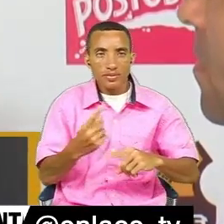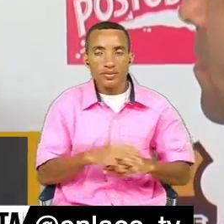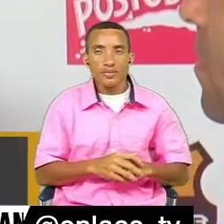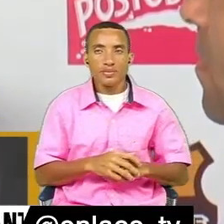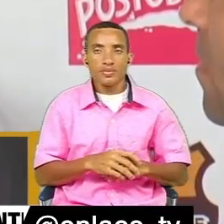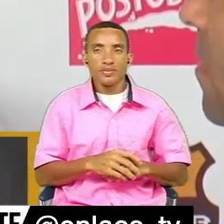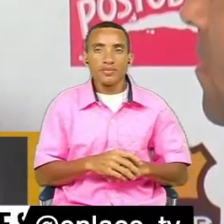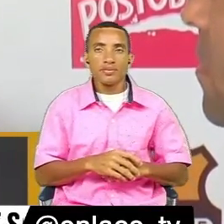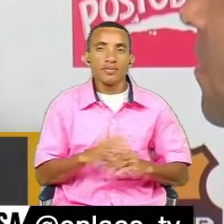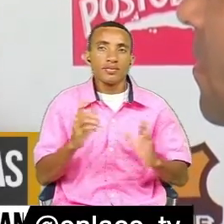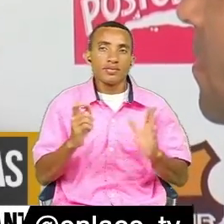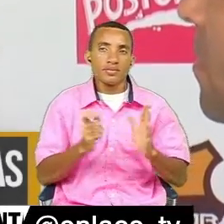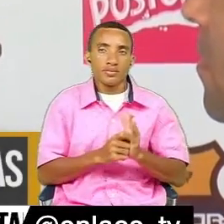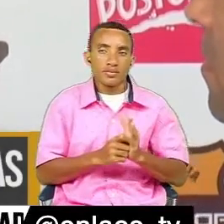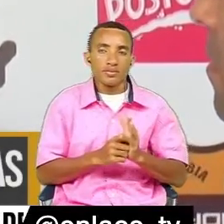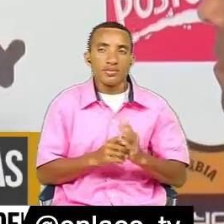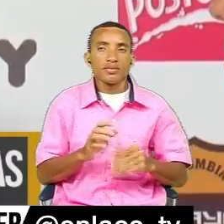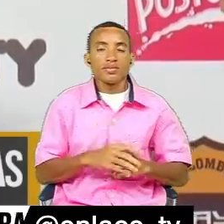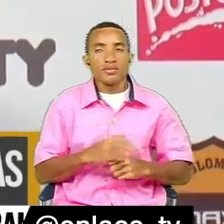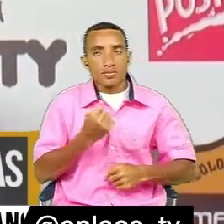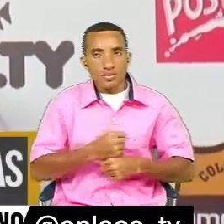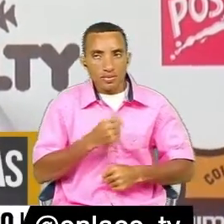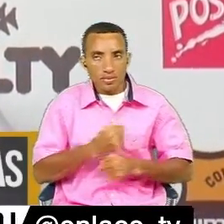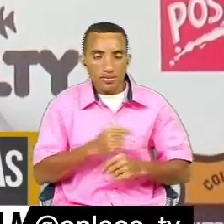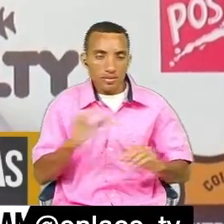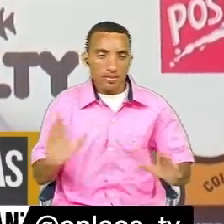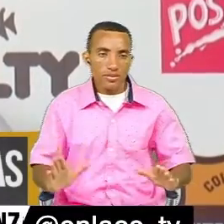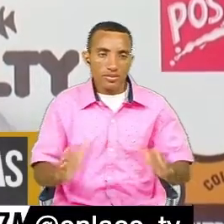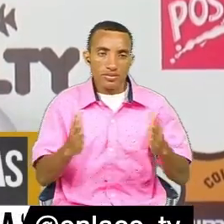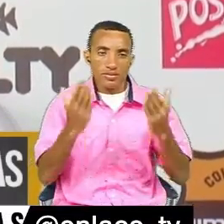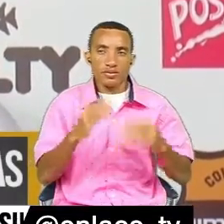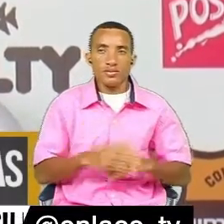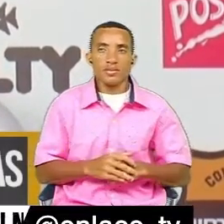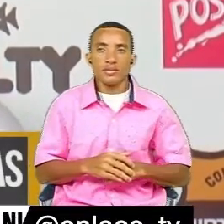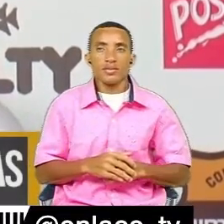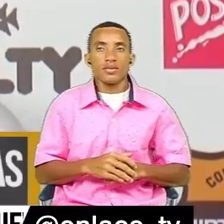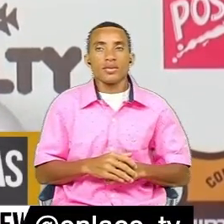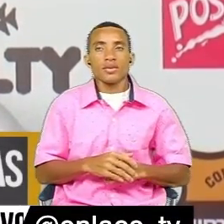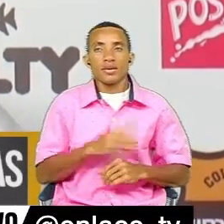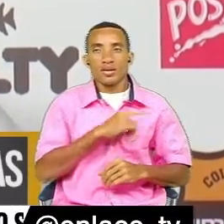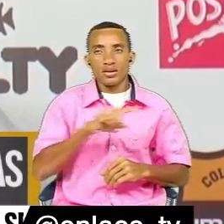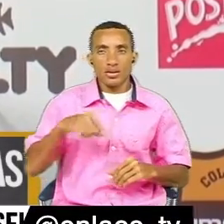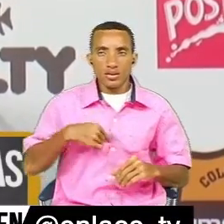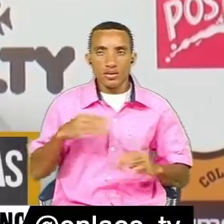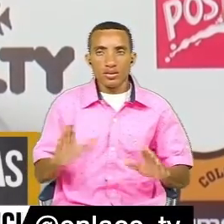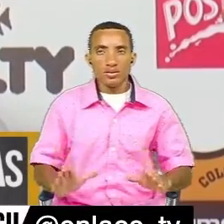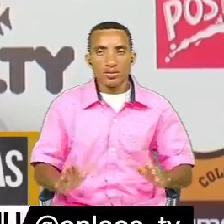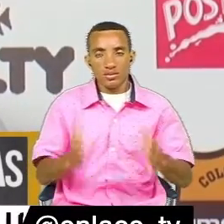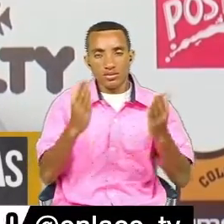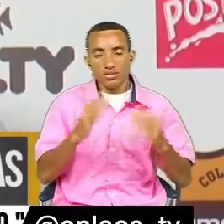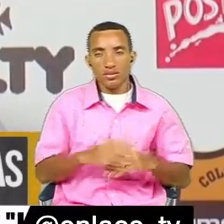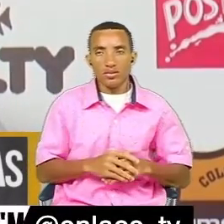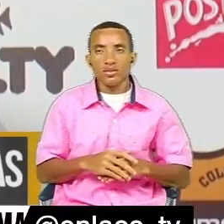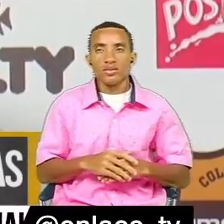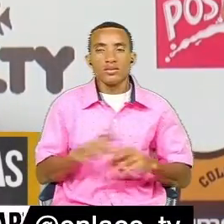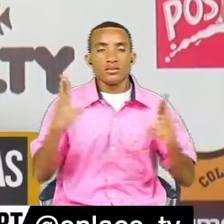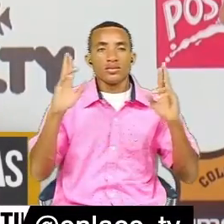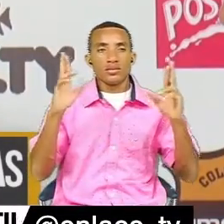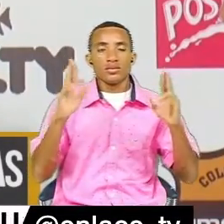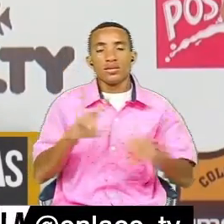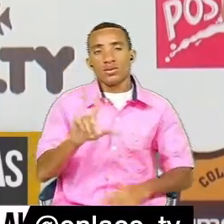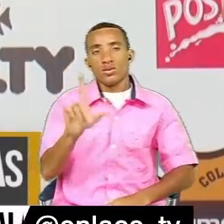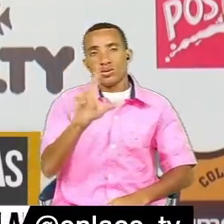Pero como te digo, uno trabaja para mejorar. Entonces yo creo que tenemos que mejorar en esa parte y ojalá el día